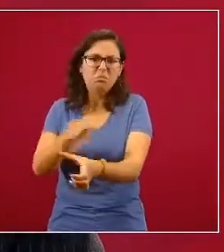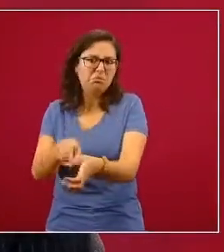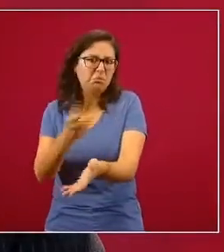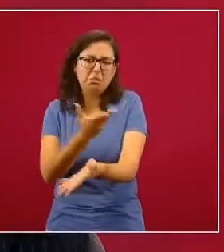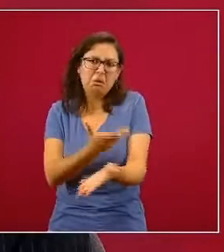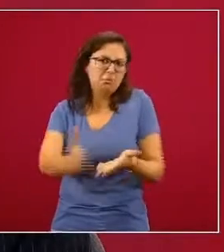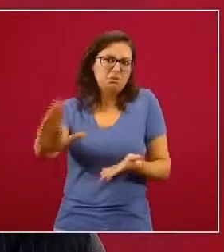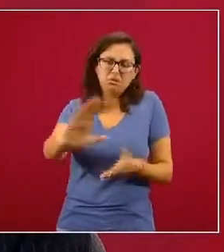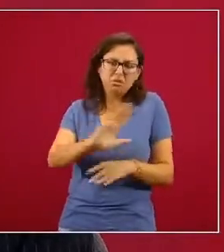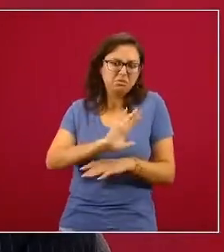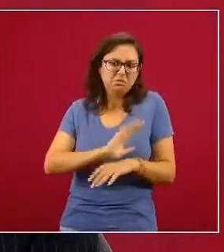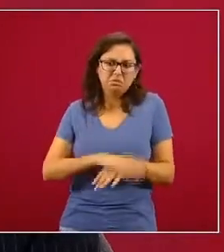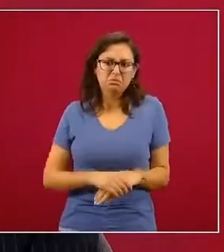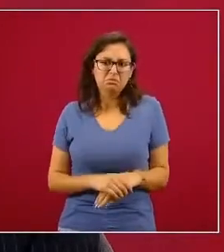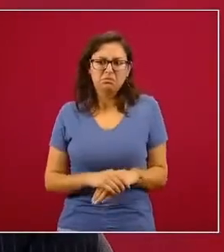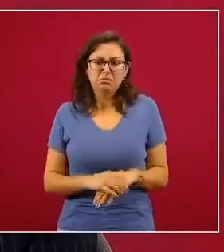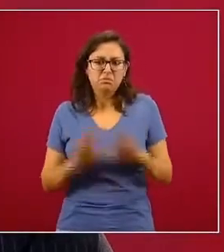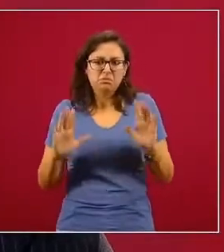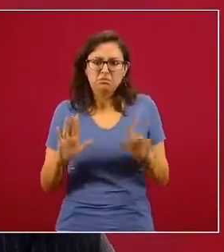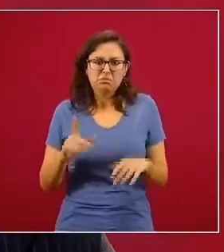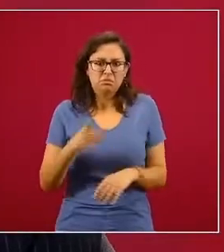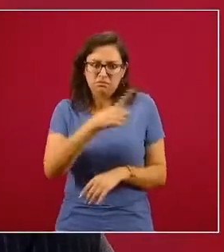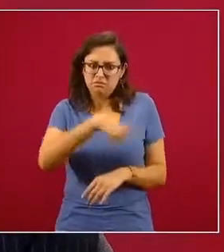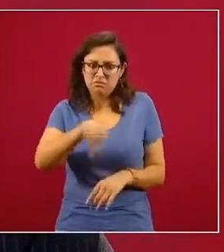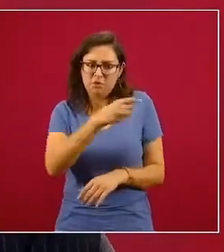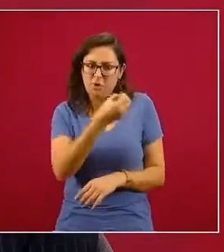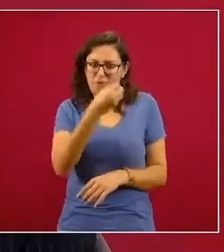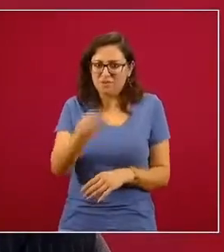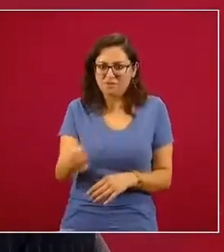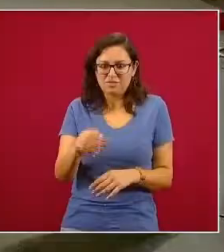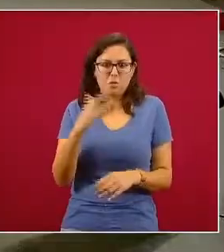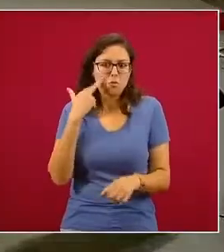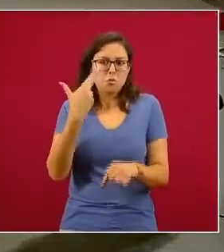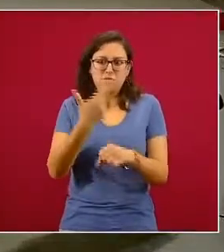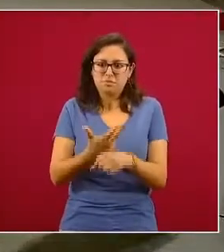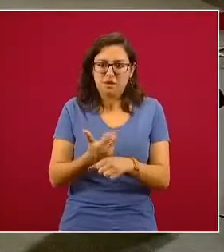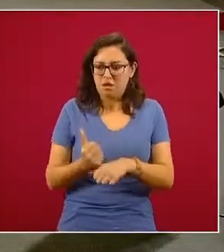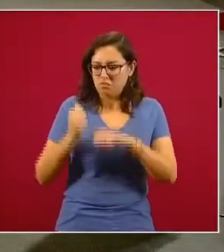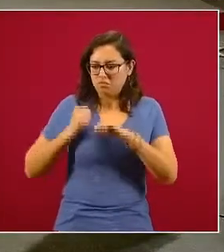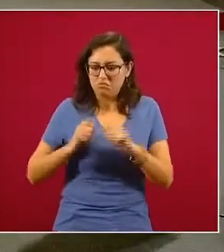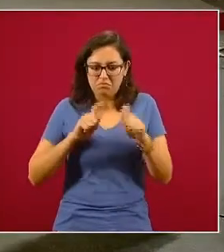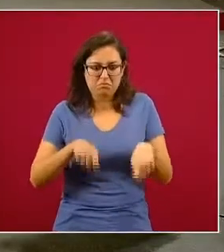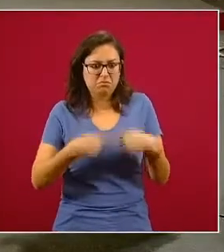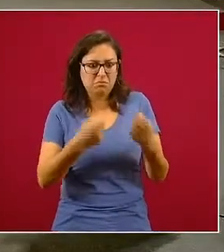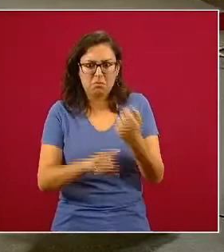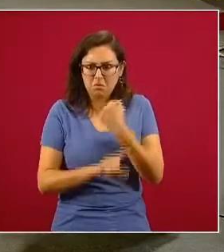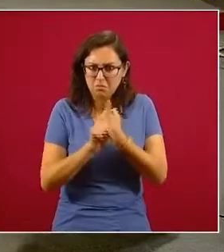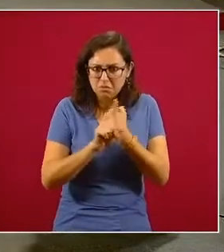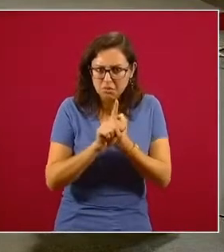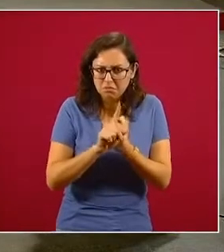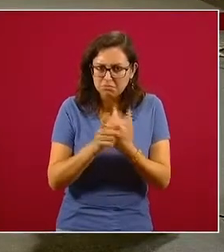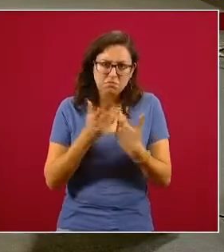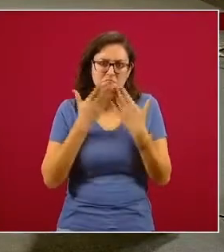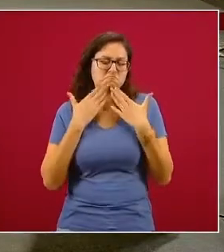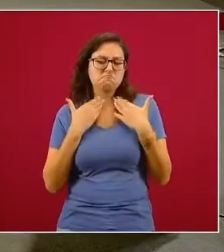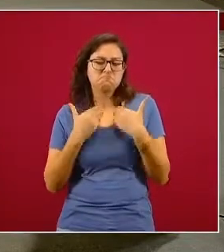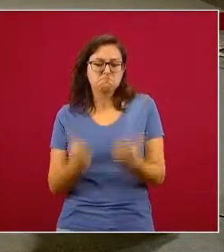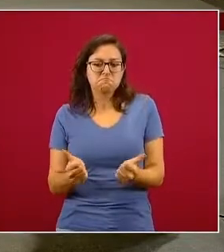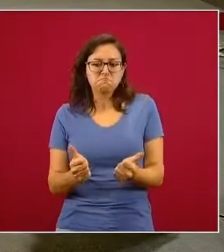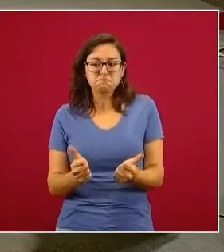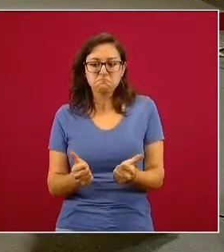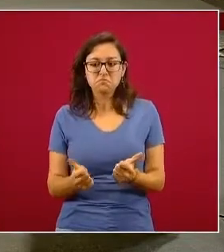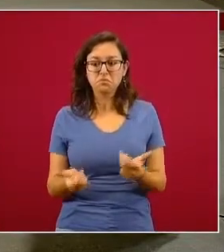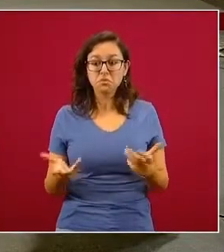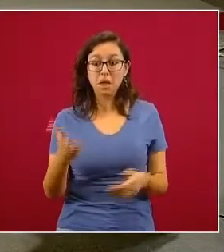gobernadores. Nada. Las obligaciones son las mismas, las facultades son las mismas, entonces yo no le veo implicaciones. En el campo que me corresponde,